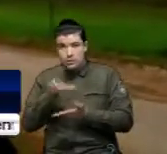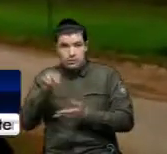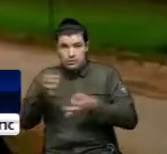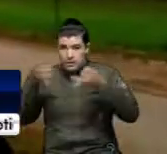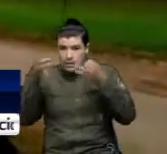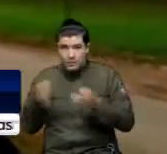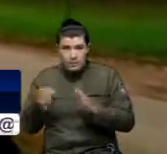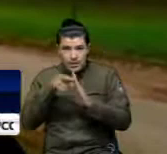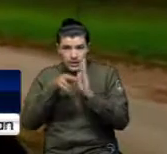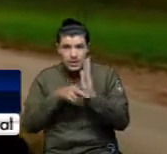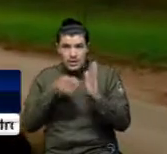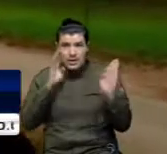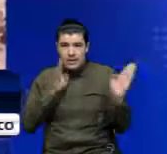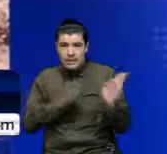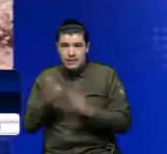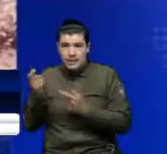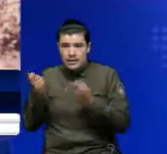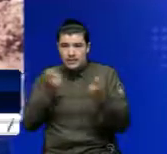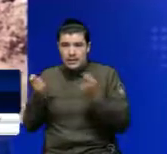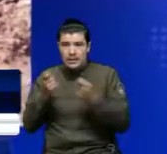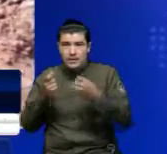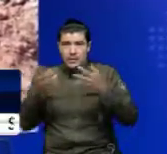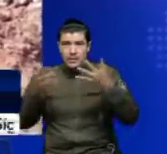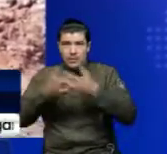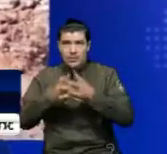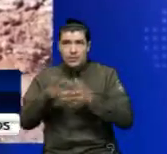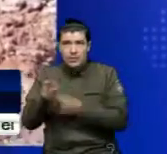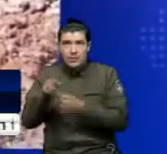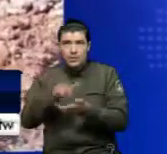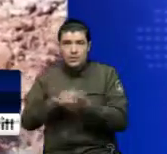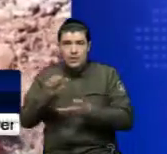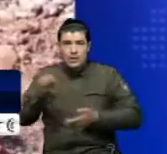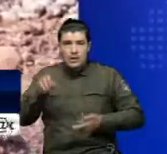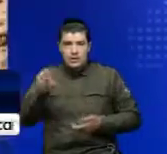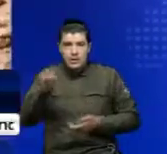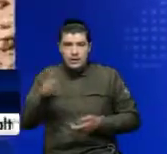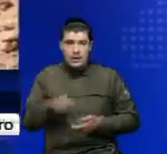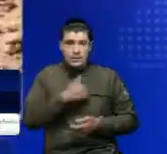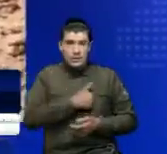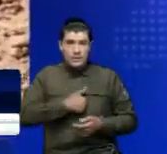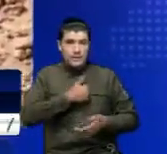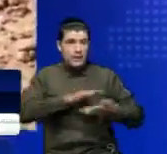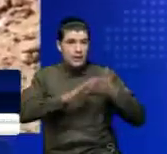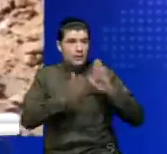de Manejo Ambiental Integral de Mares. Piden a Ecopetrol tener más supervisión con las firmas